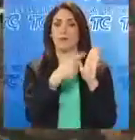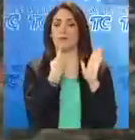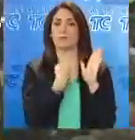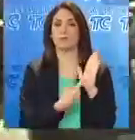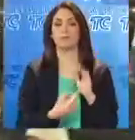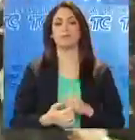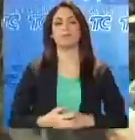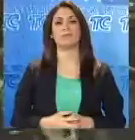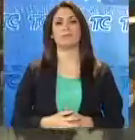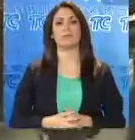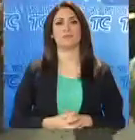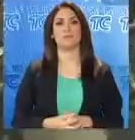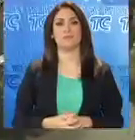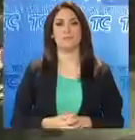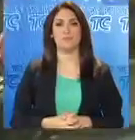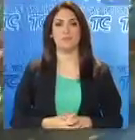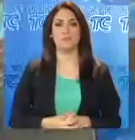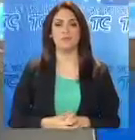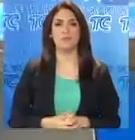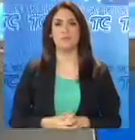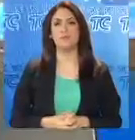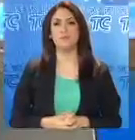Rosero, TC Televisión.